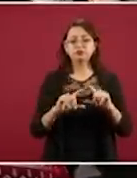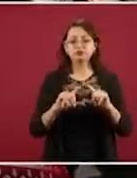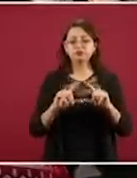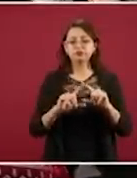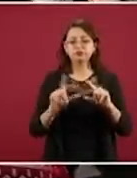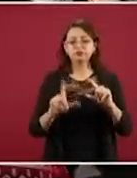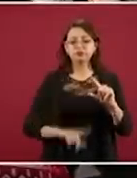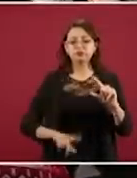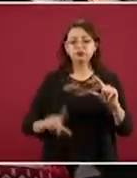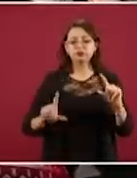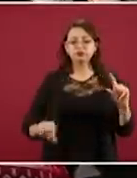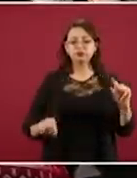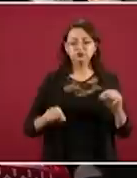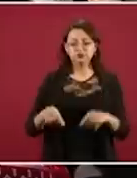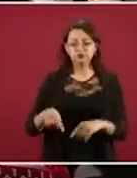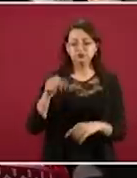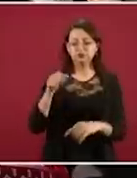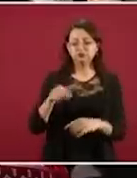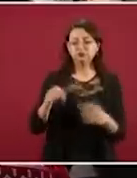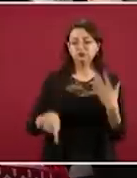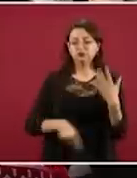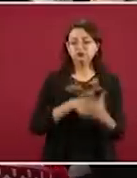más atractivos